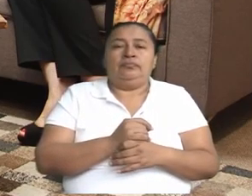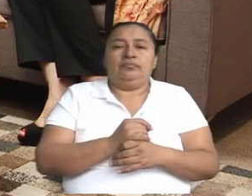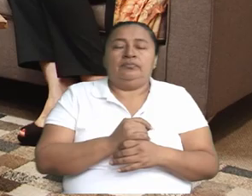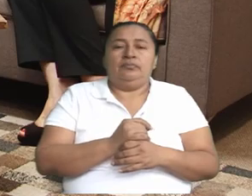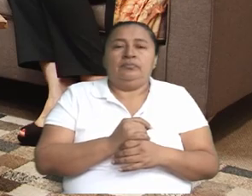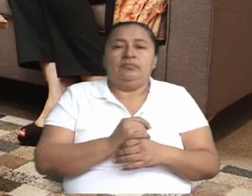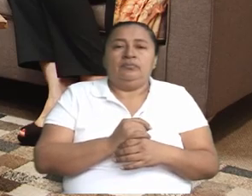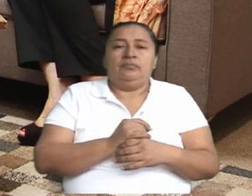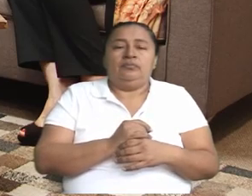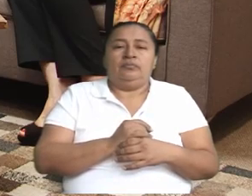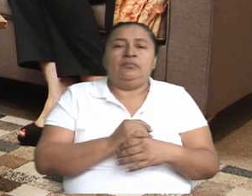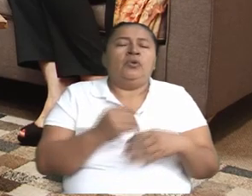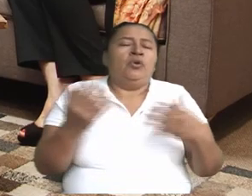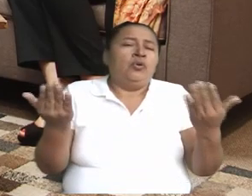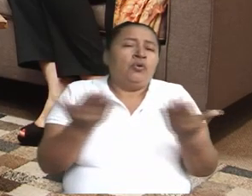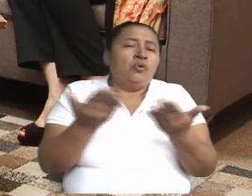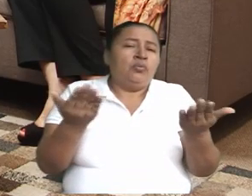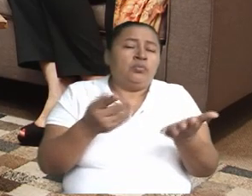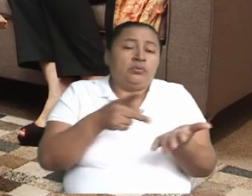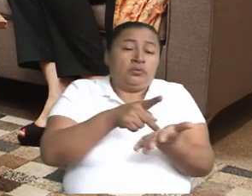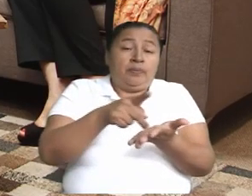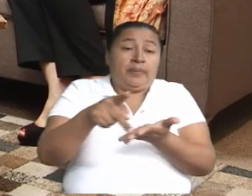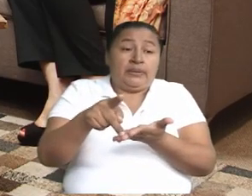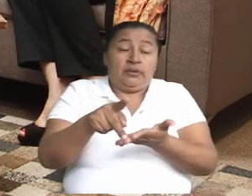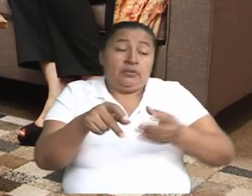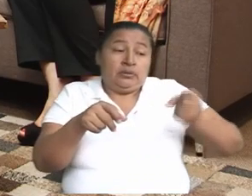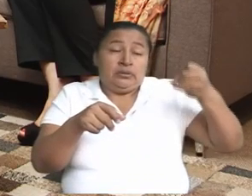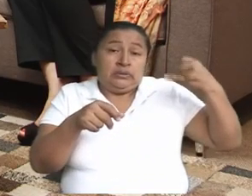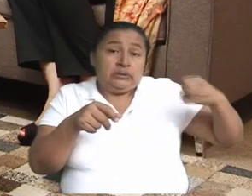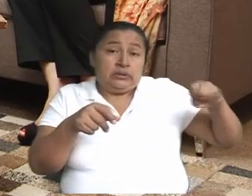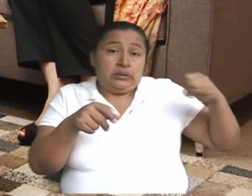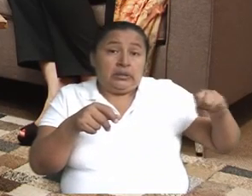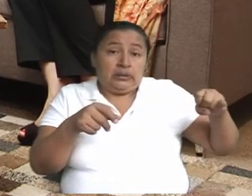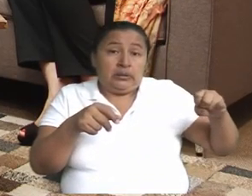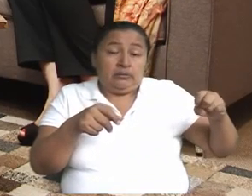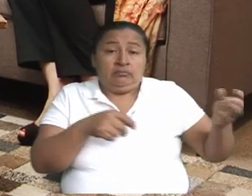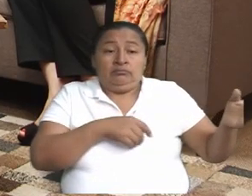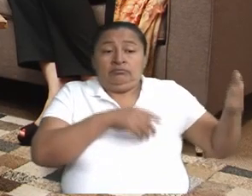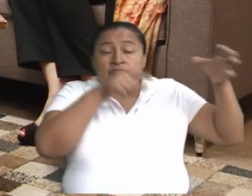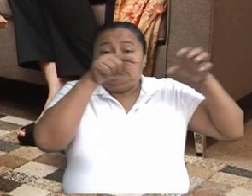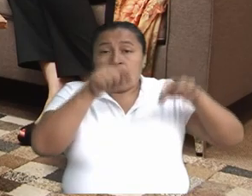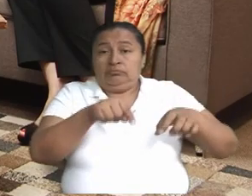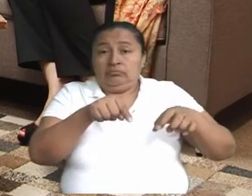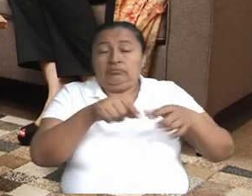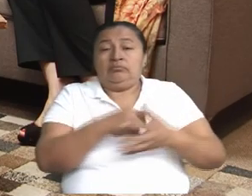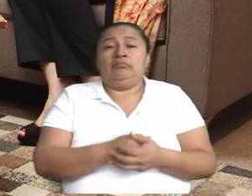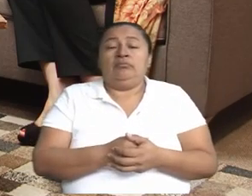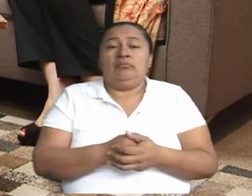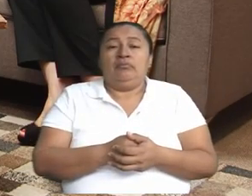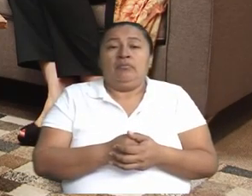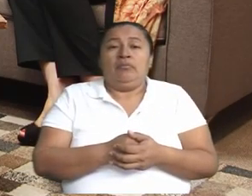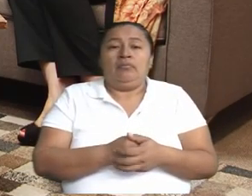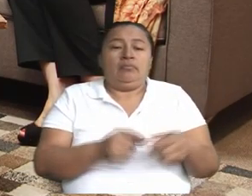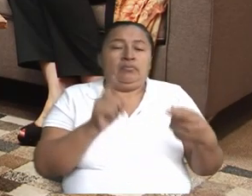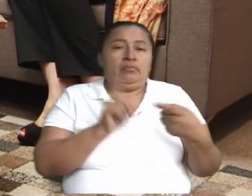¿Cómo los partidos de izquierda llegan al poder? Ok.